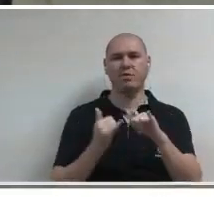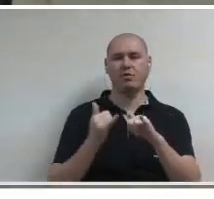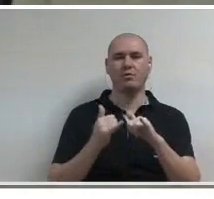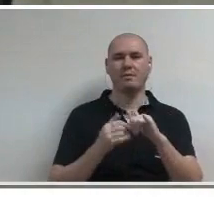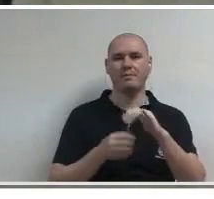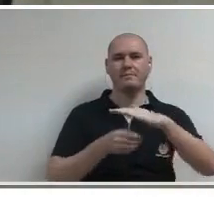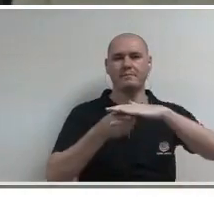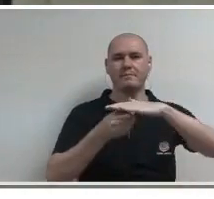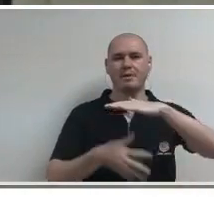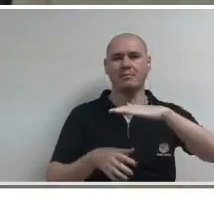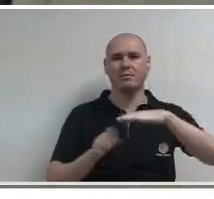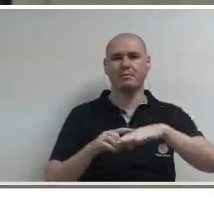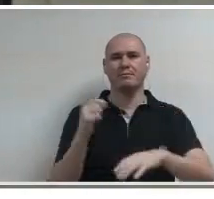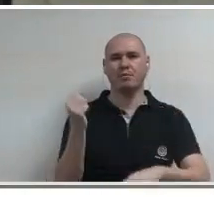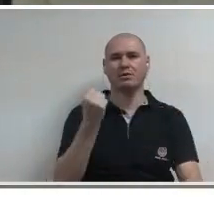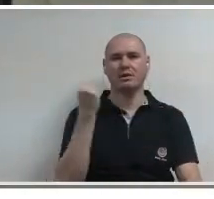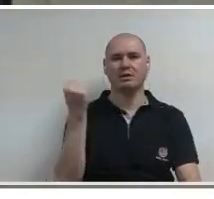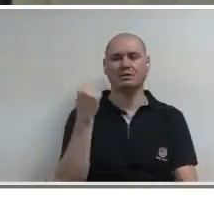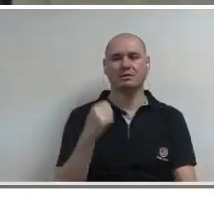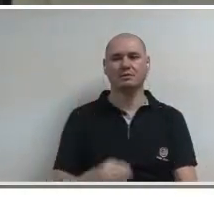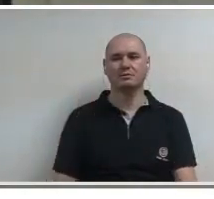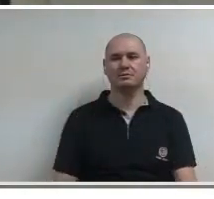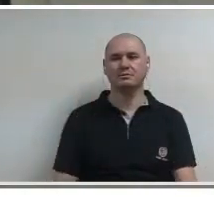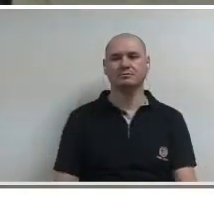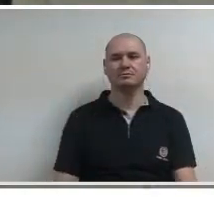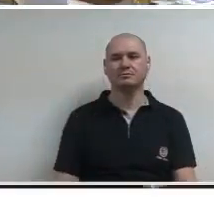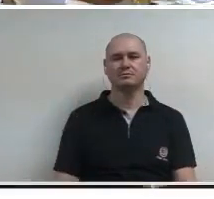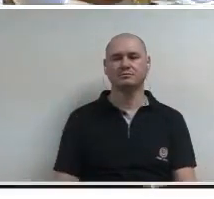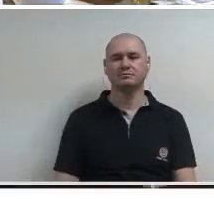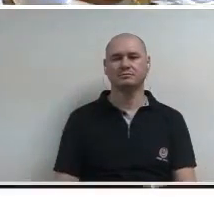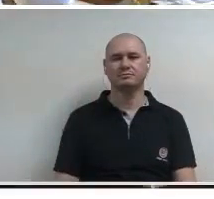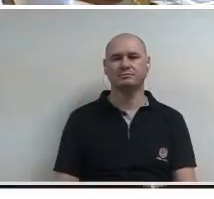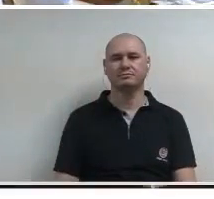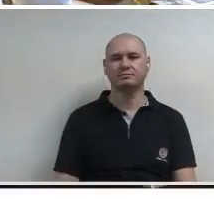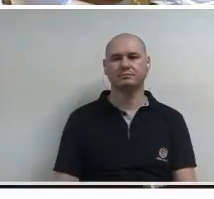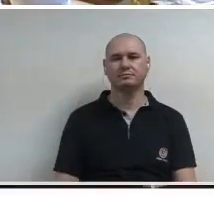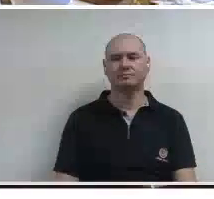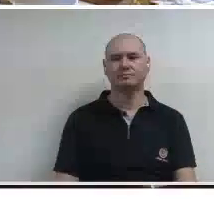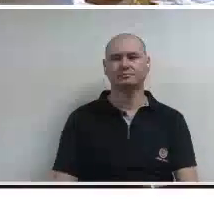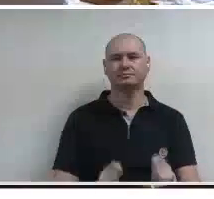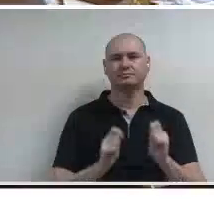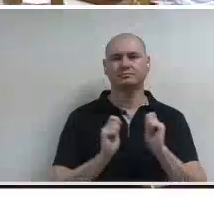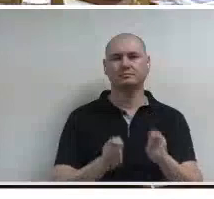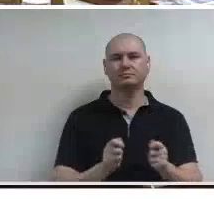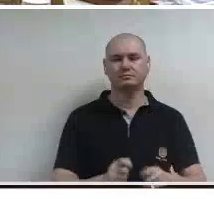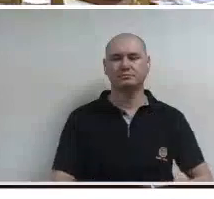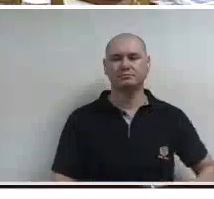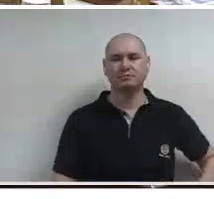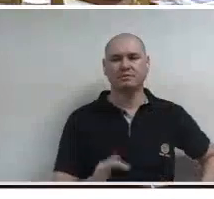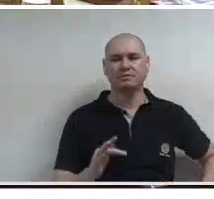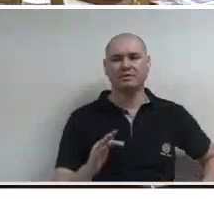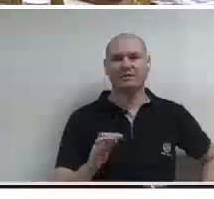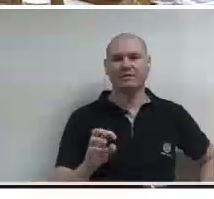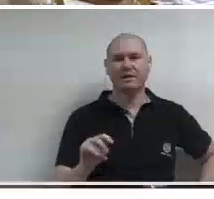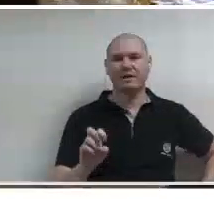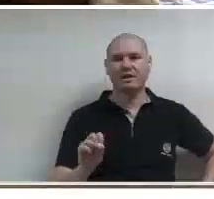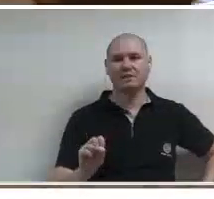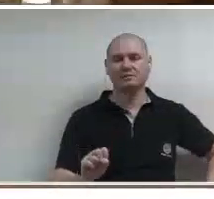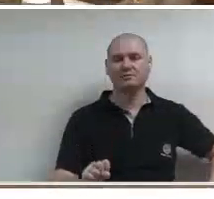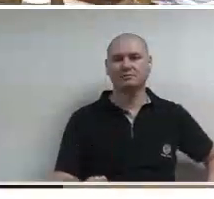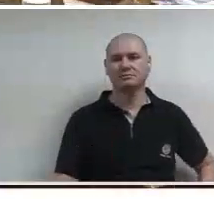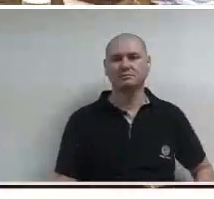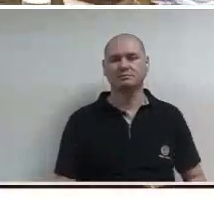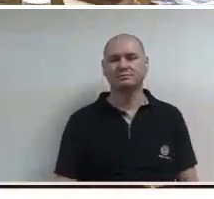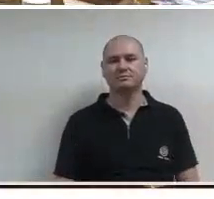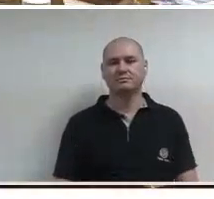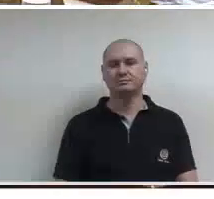pujar, ya ver con ministro Cuera, peguere coramo Marandú, pemón Beusea, jina. Catón, ese ñeñe por un